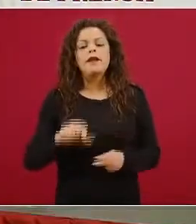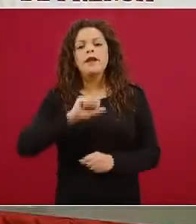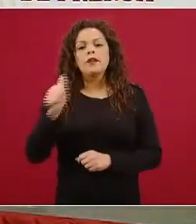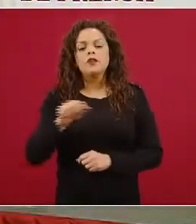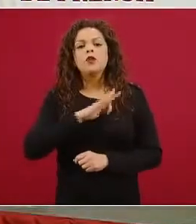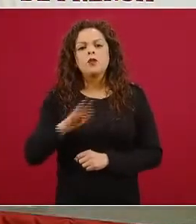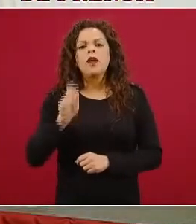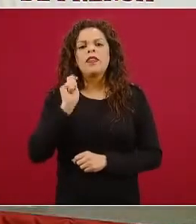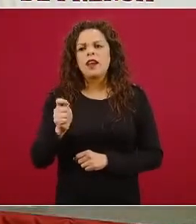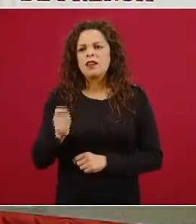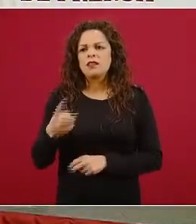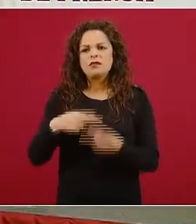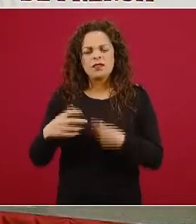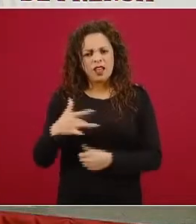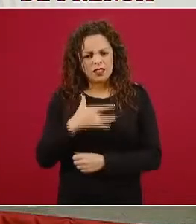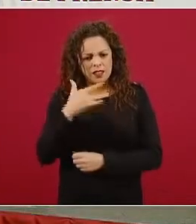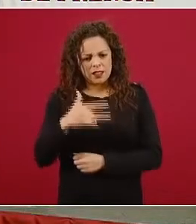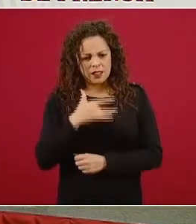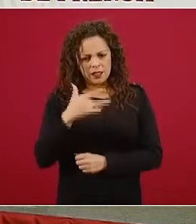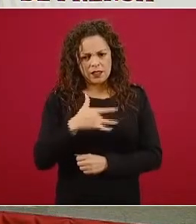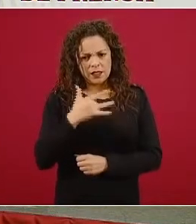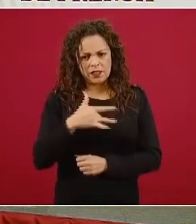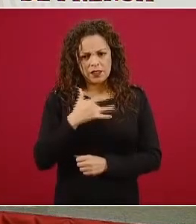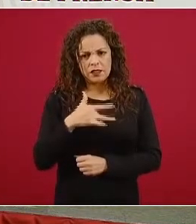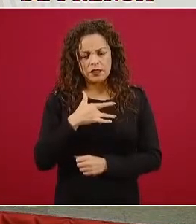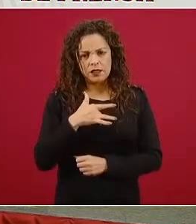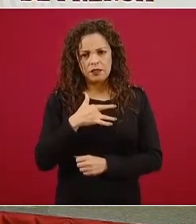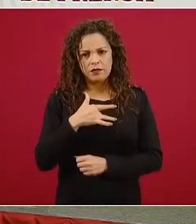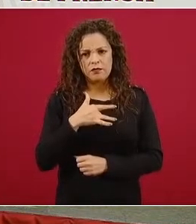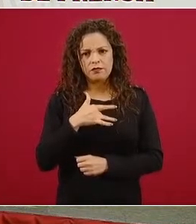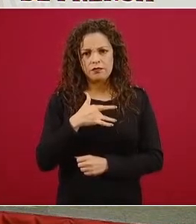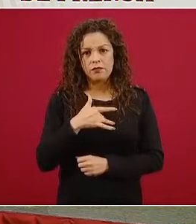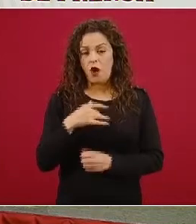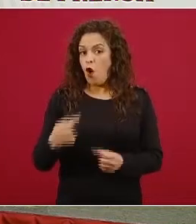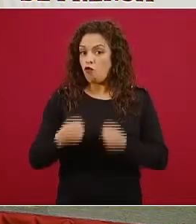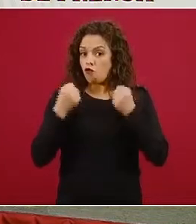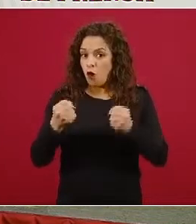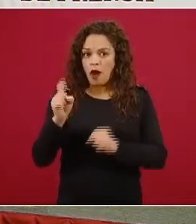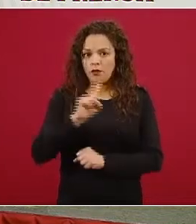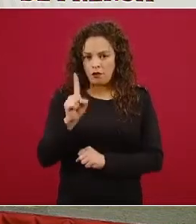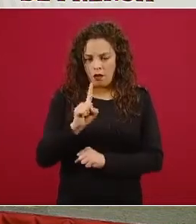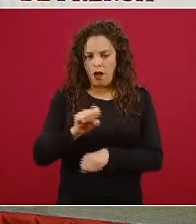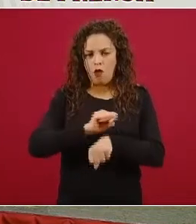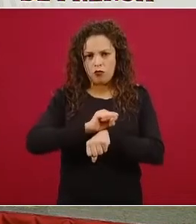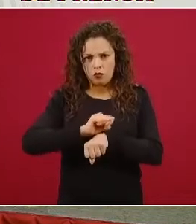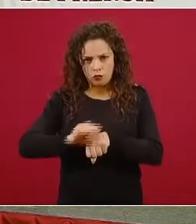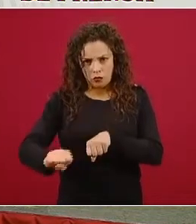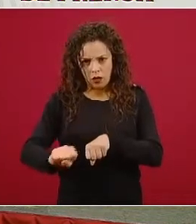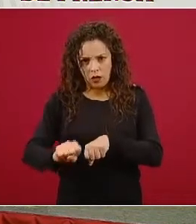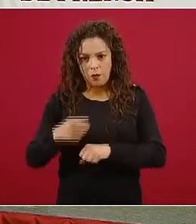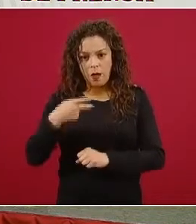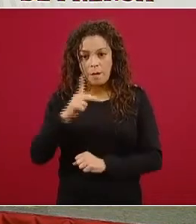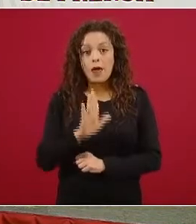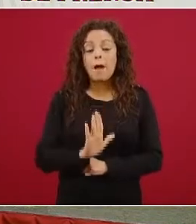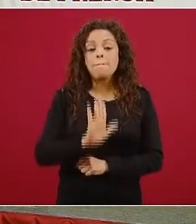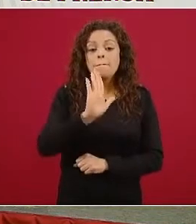síntomas en versión menor en cuanto a intensidad y duración, semejantes a los de la forma